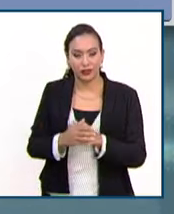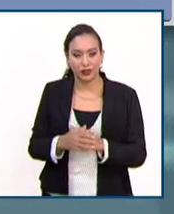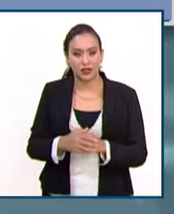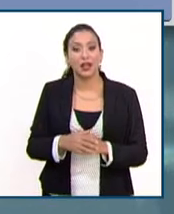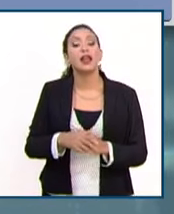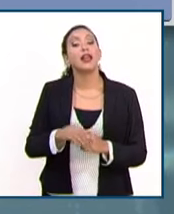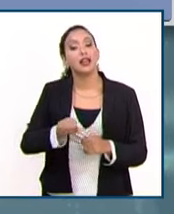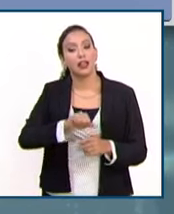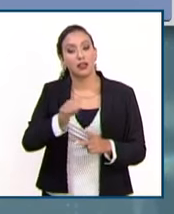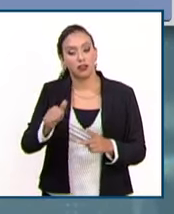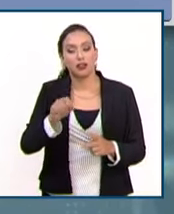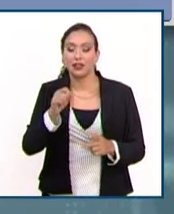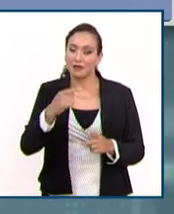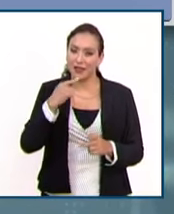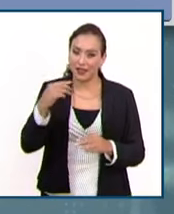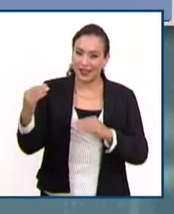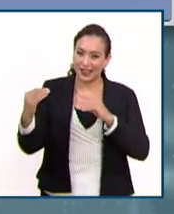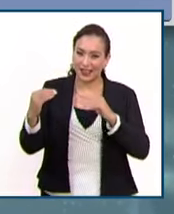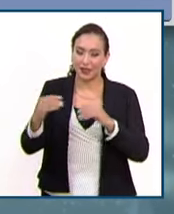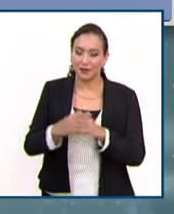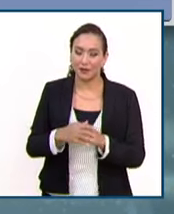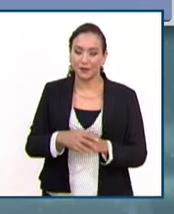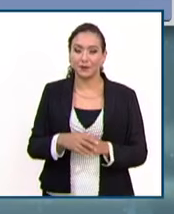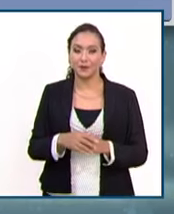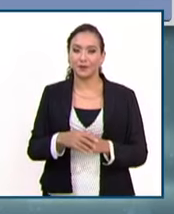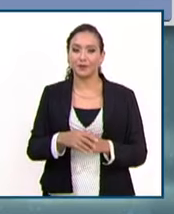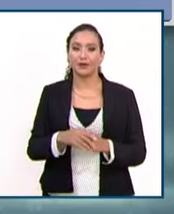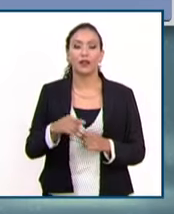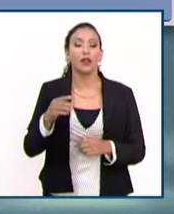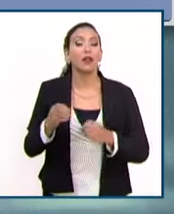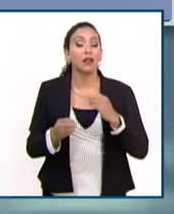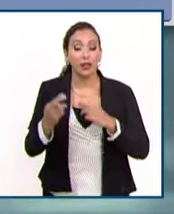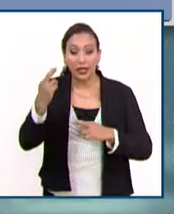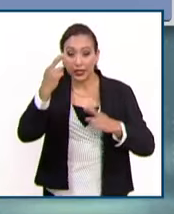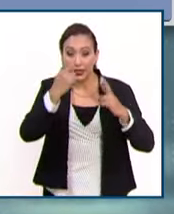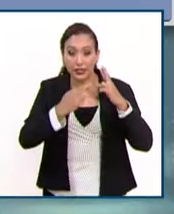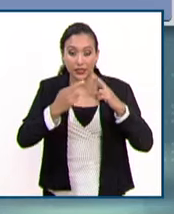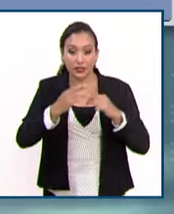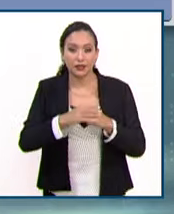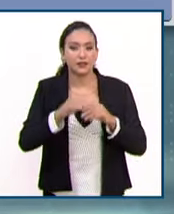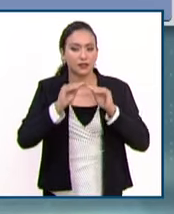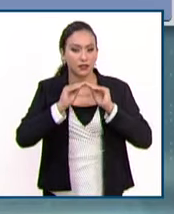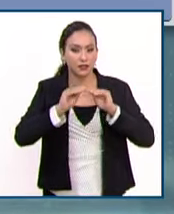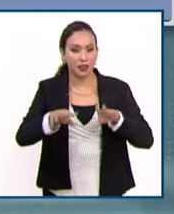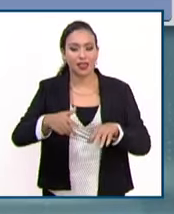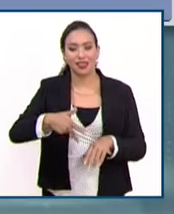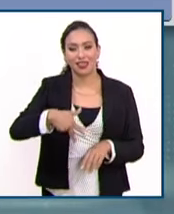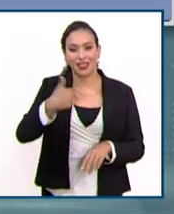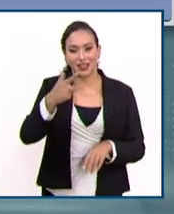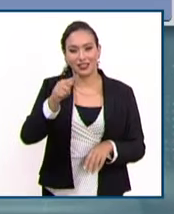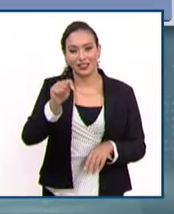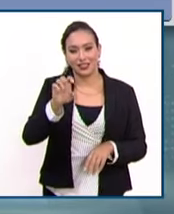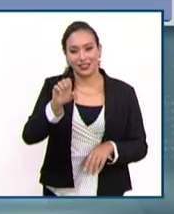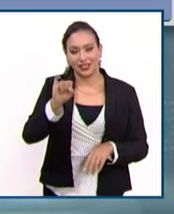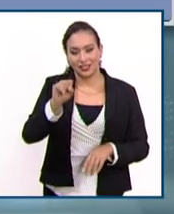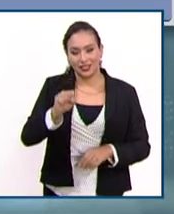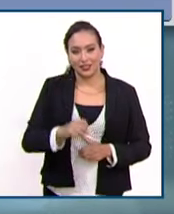el juicio de amparo indirecto. De tribunales colegiados de circuito se difundieron 13 tesis